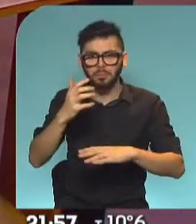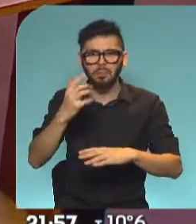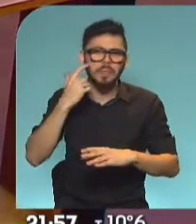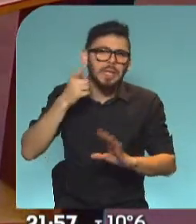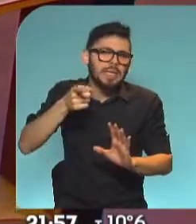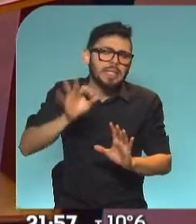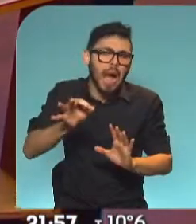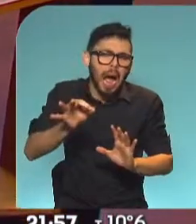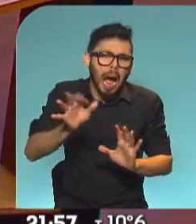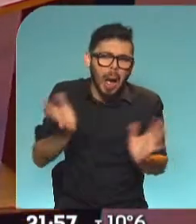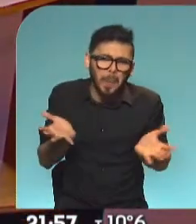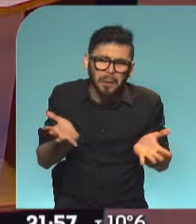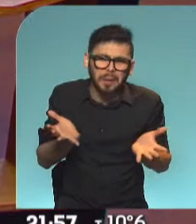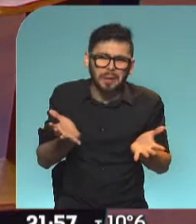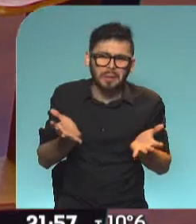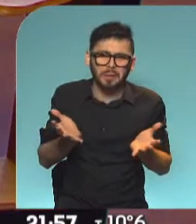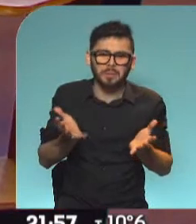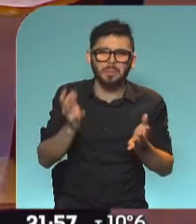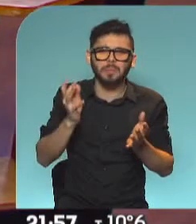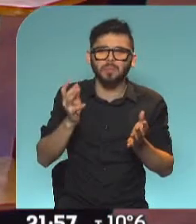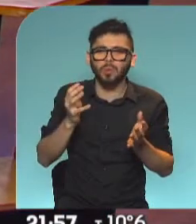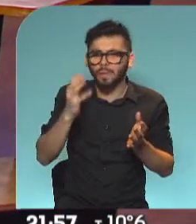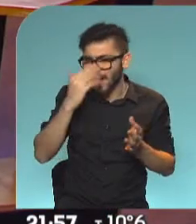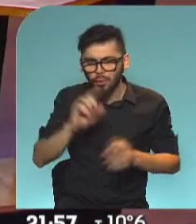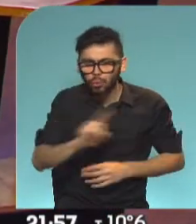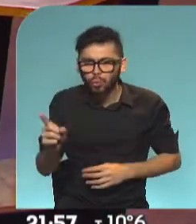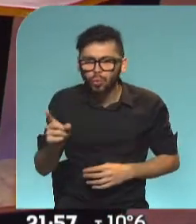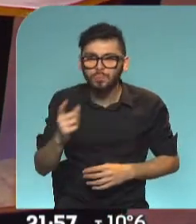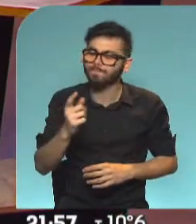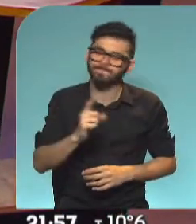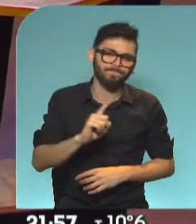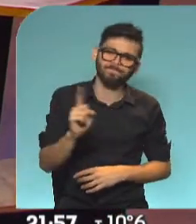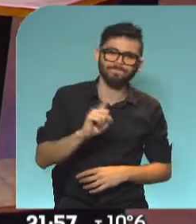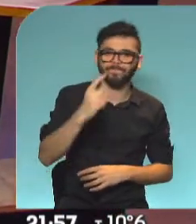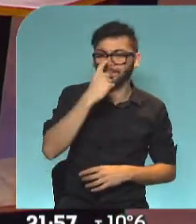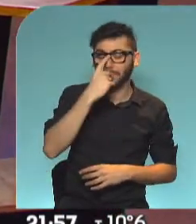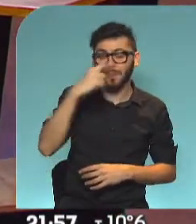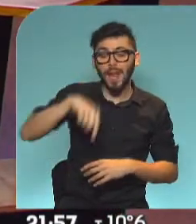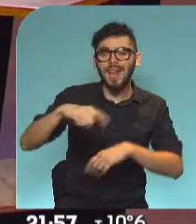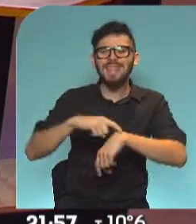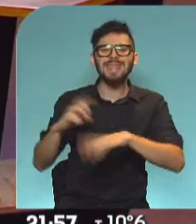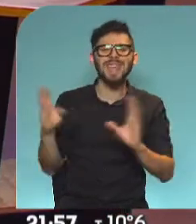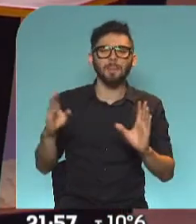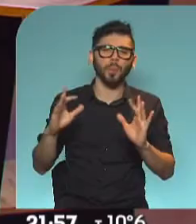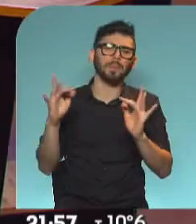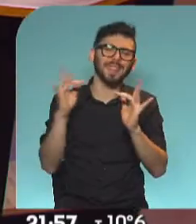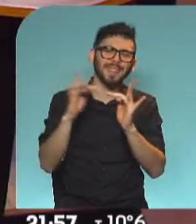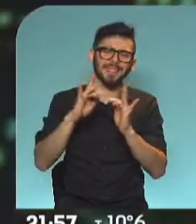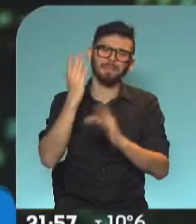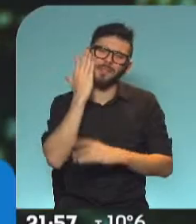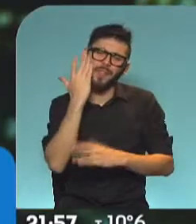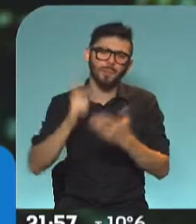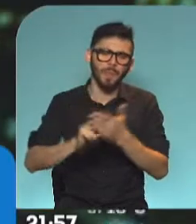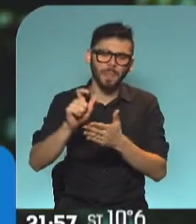menos por dónde venía Samiel. No. Bueno, hay como un furor en este último tiempo, sobre todo en las redes sociales, que se